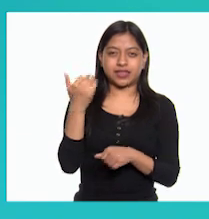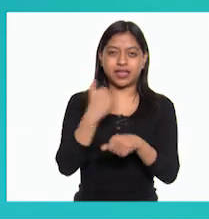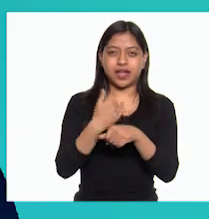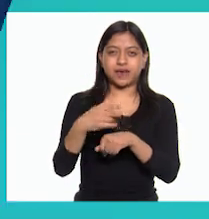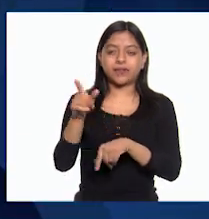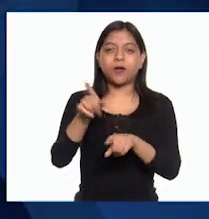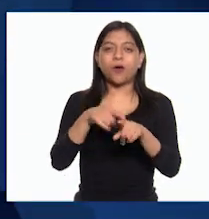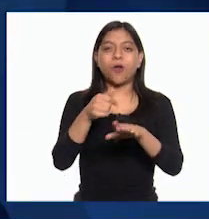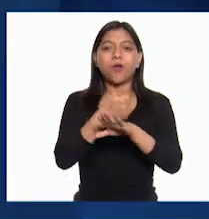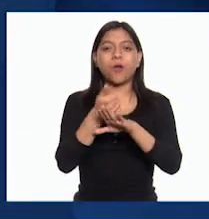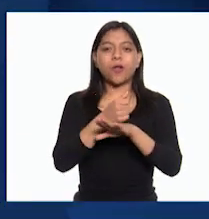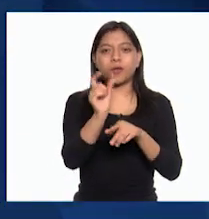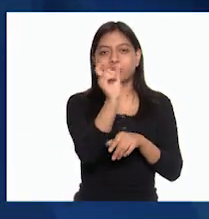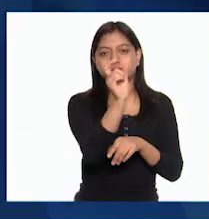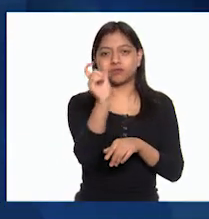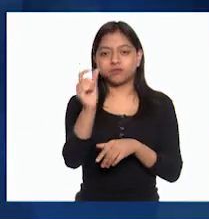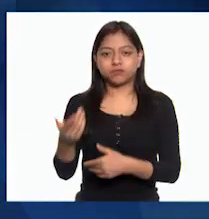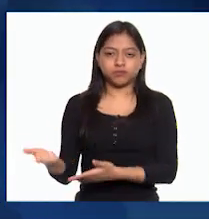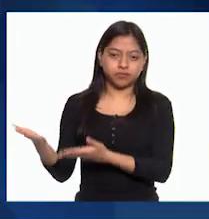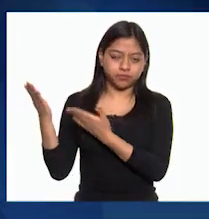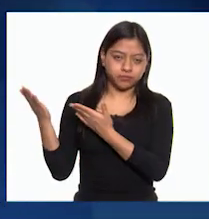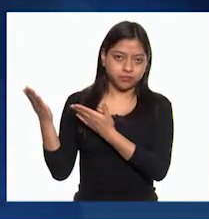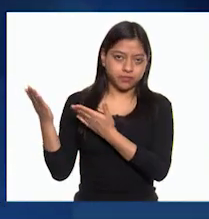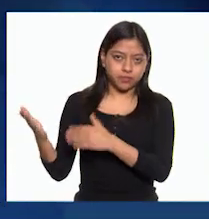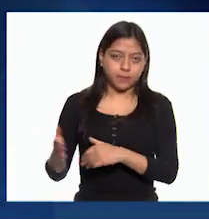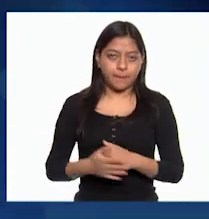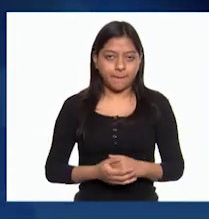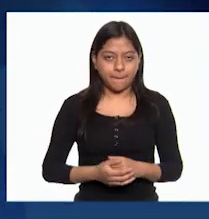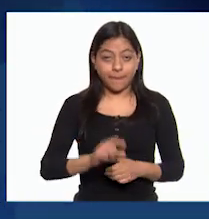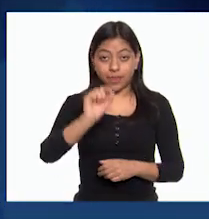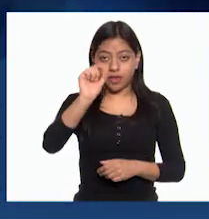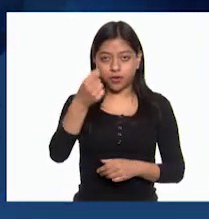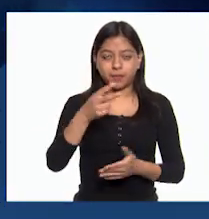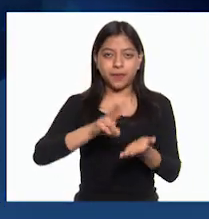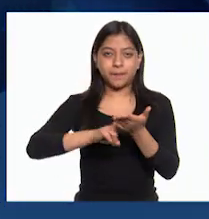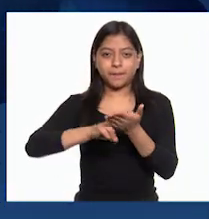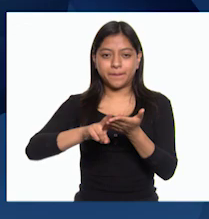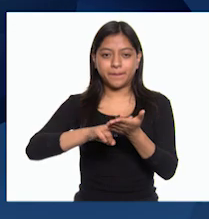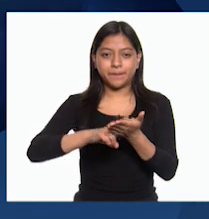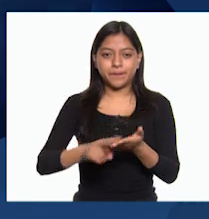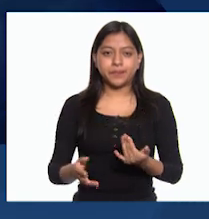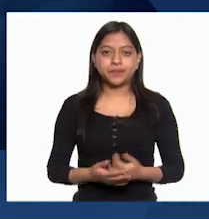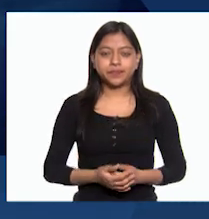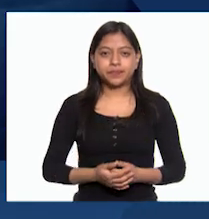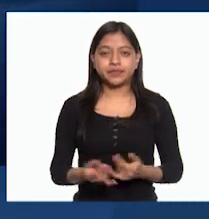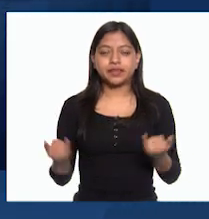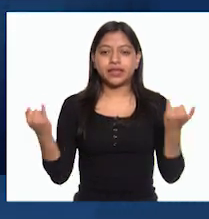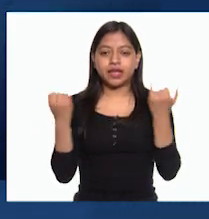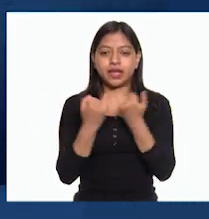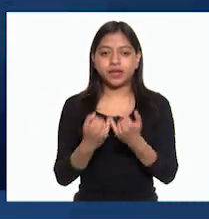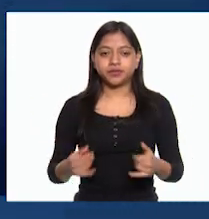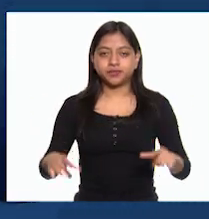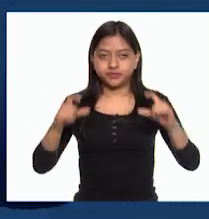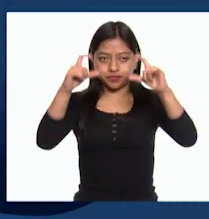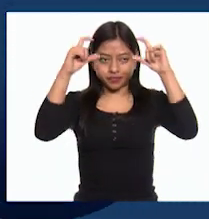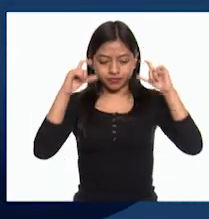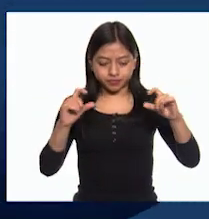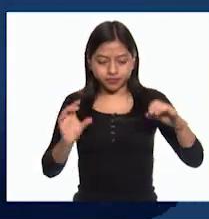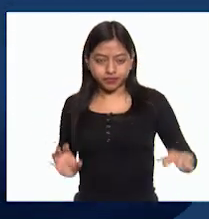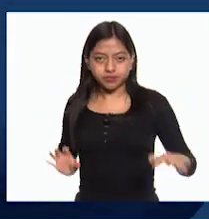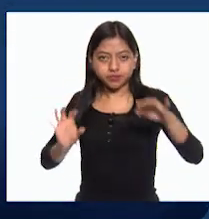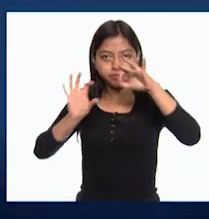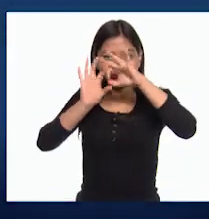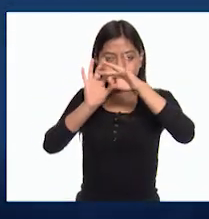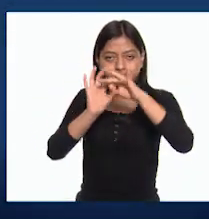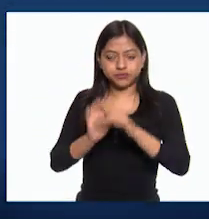amarillo, por las comas subrayadas con verde y luego por la manera en que se construyó el segundo verso, el